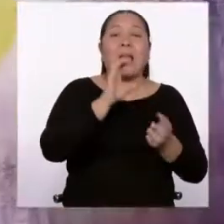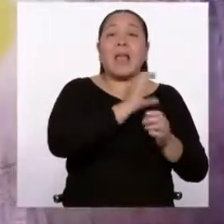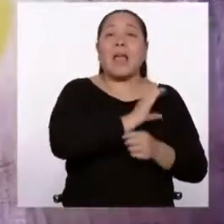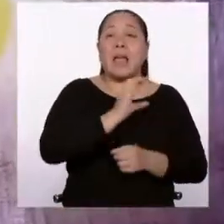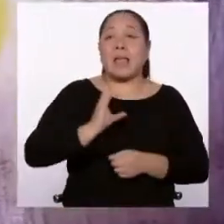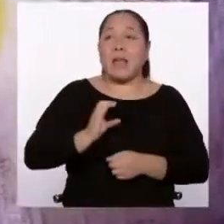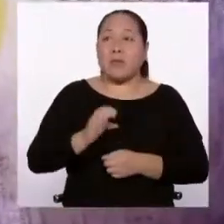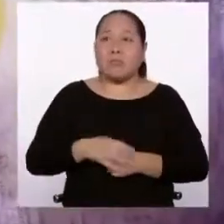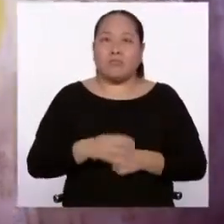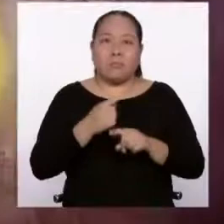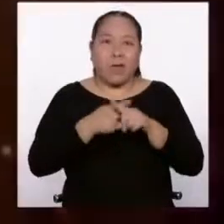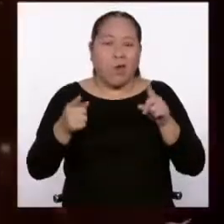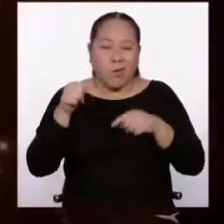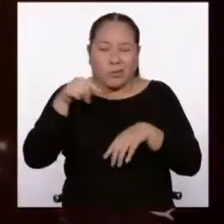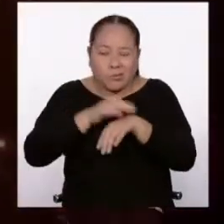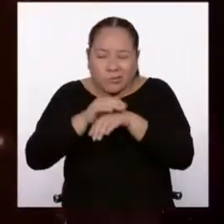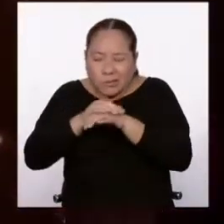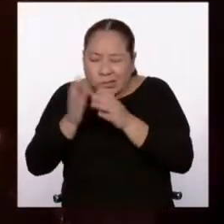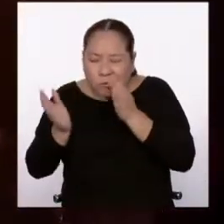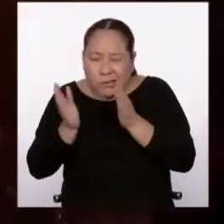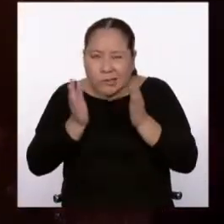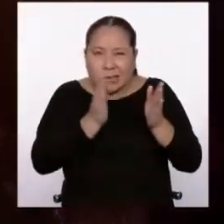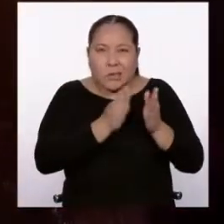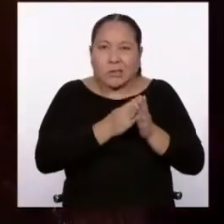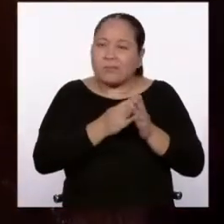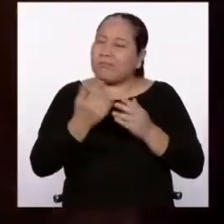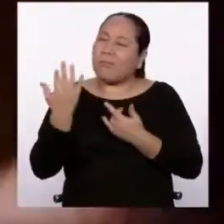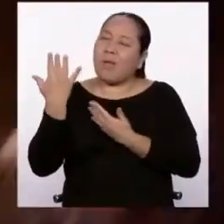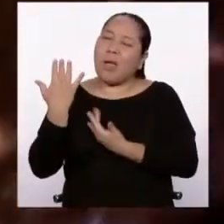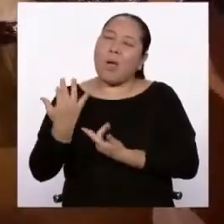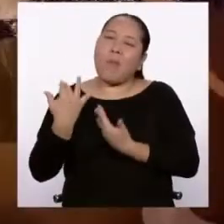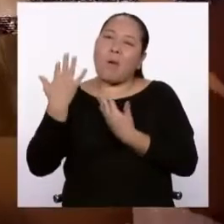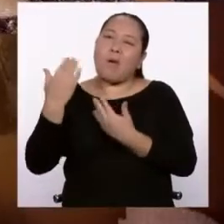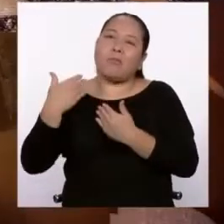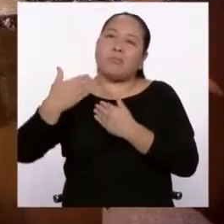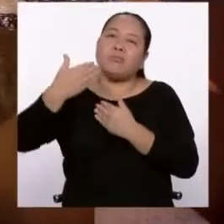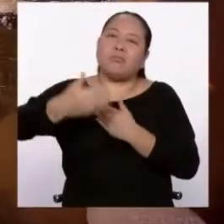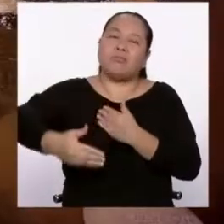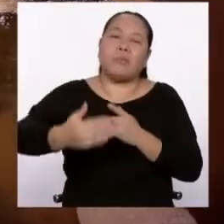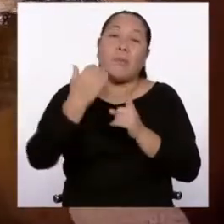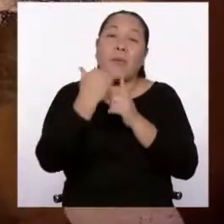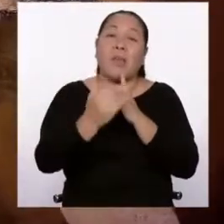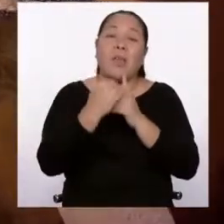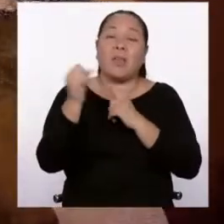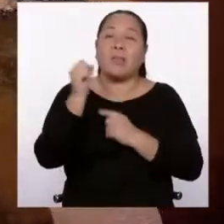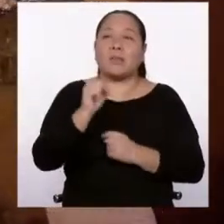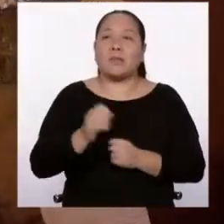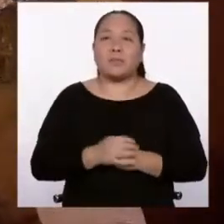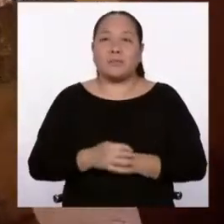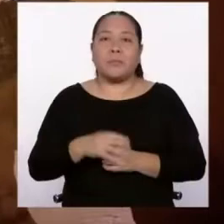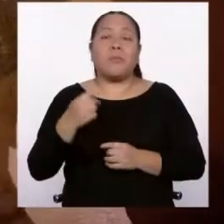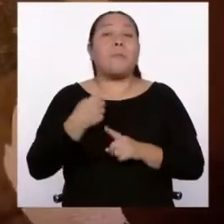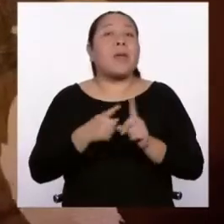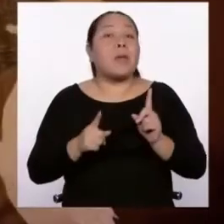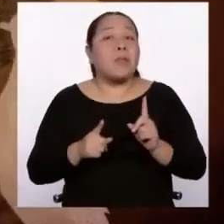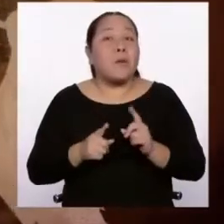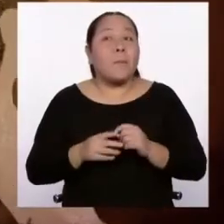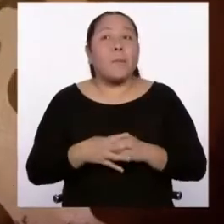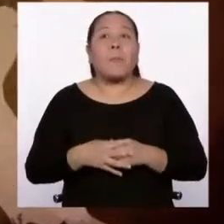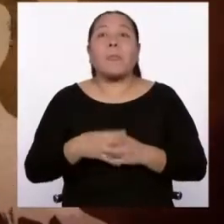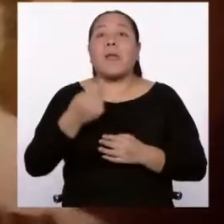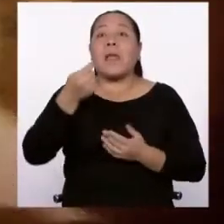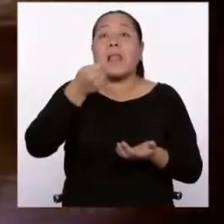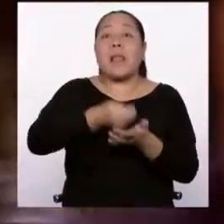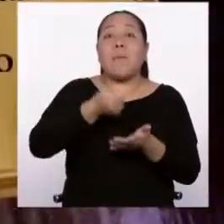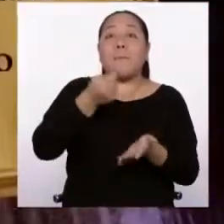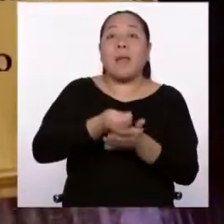planes tuvieron que esperar hasta mediados de siglo y empezaron a concretarse gracias al dinero del